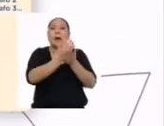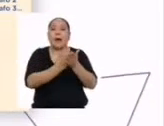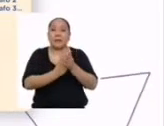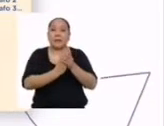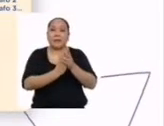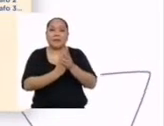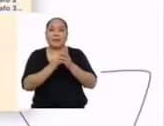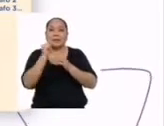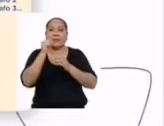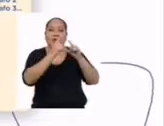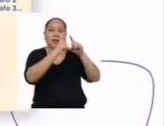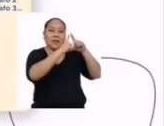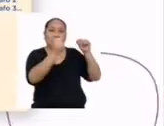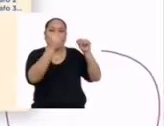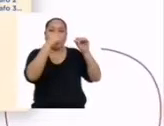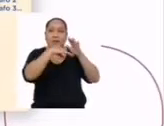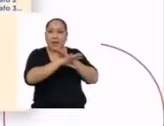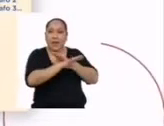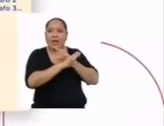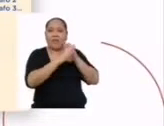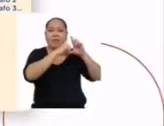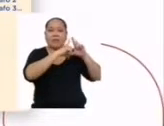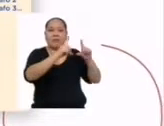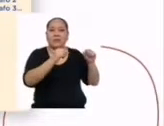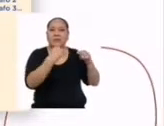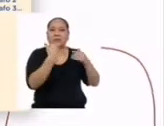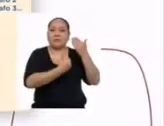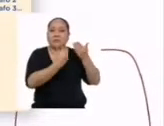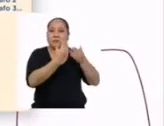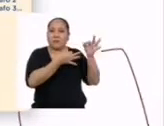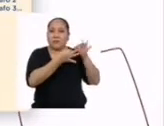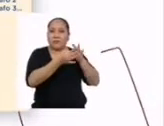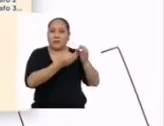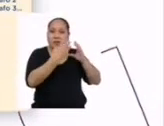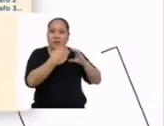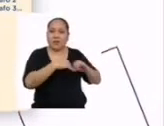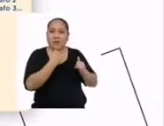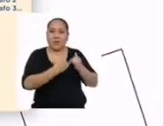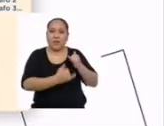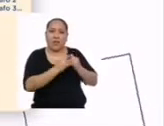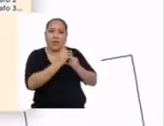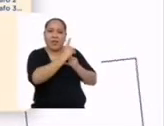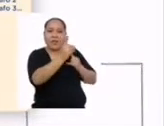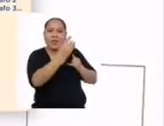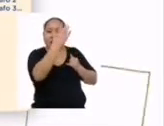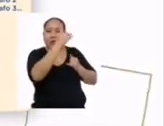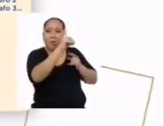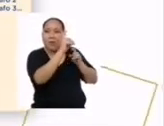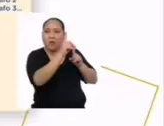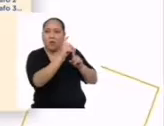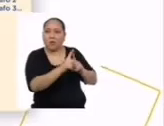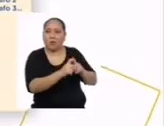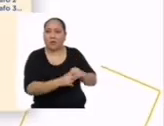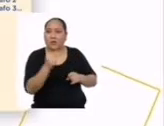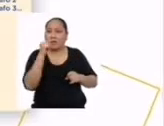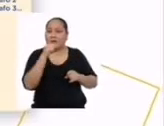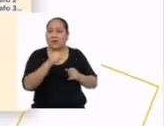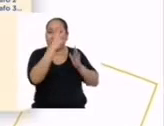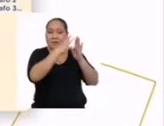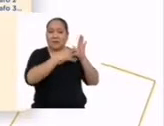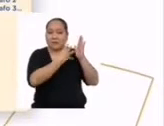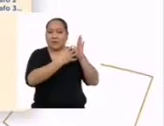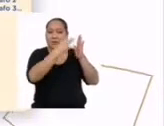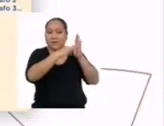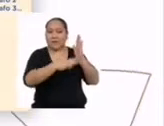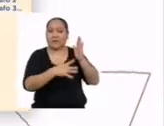Introducción, desarrollo y conclusión. Y al lado derecho, algunas preguntas orientadoras. Creo que estos esquemas son de ayuda para